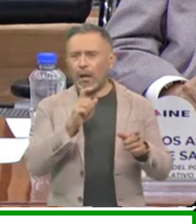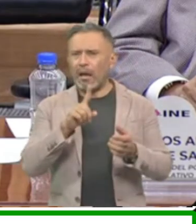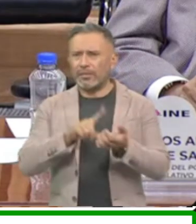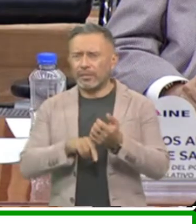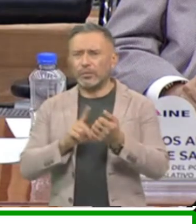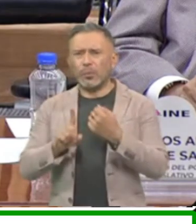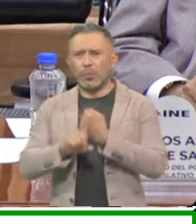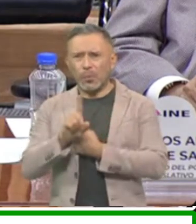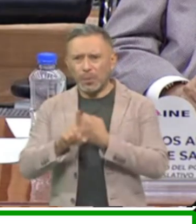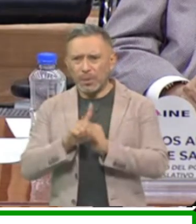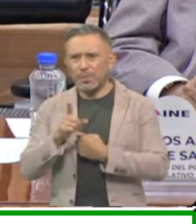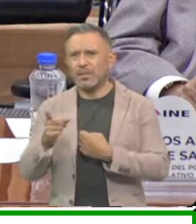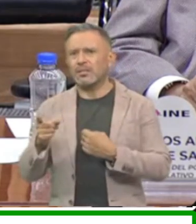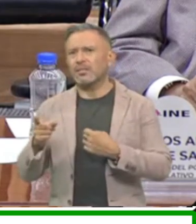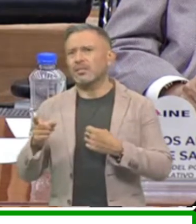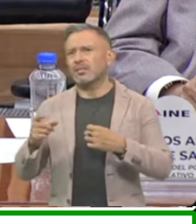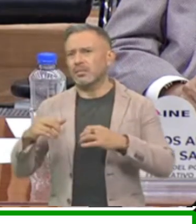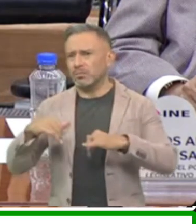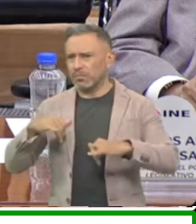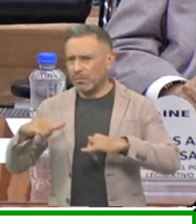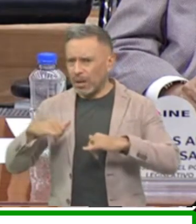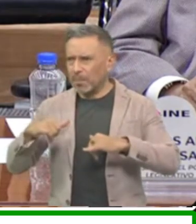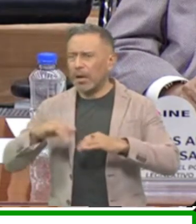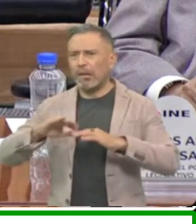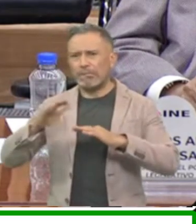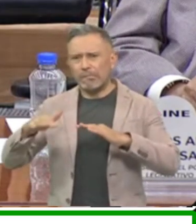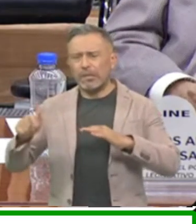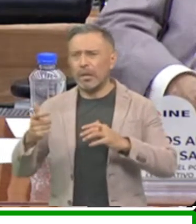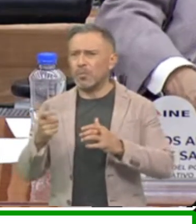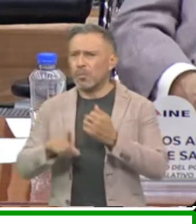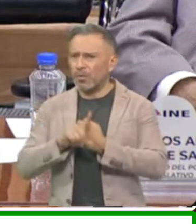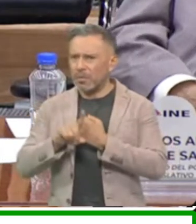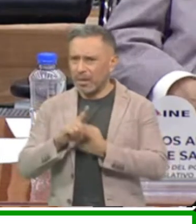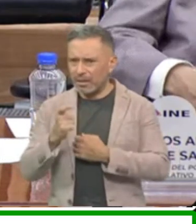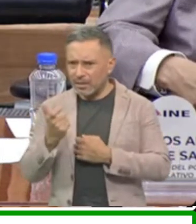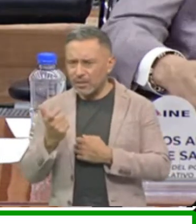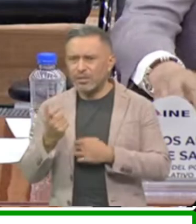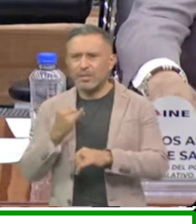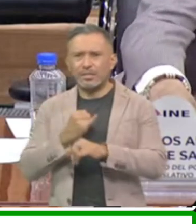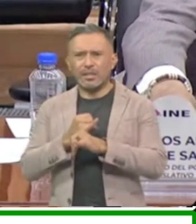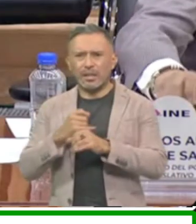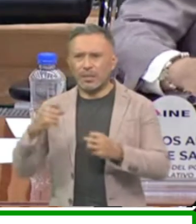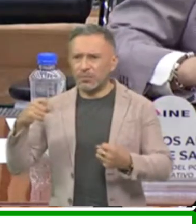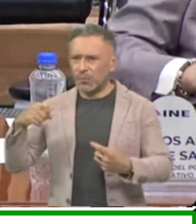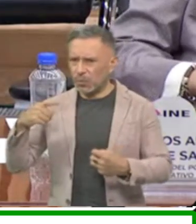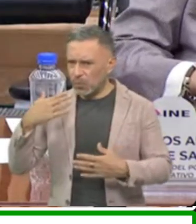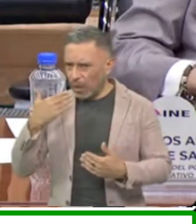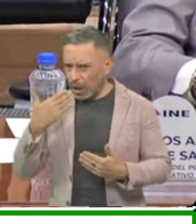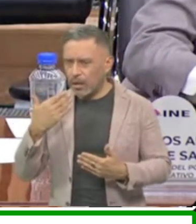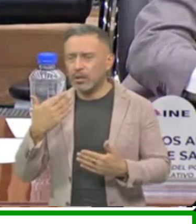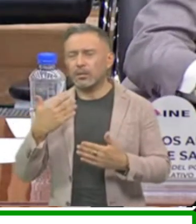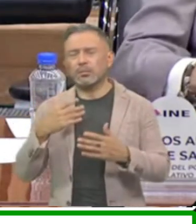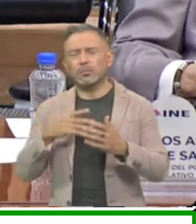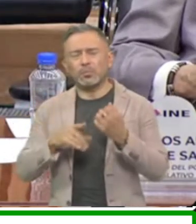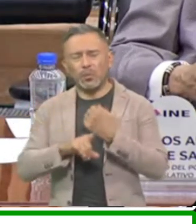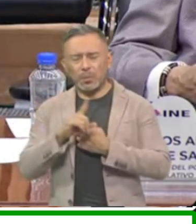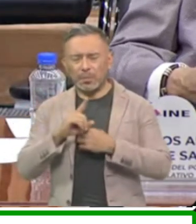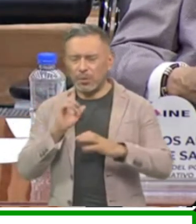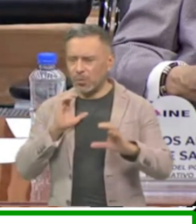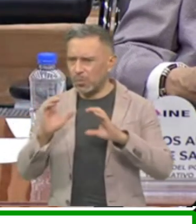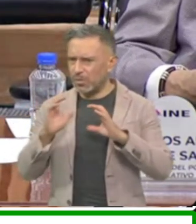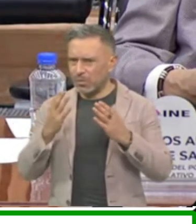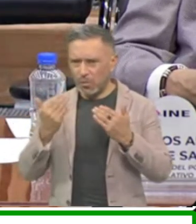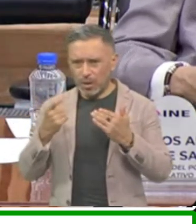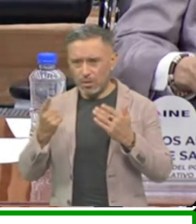divergencias por la orografía, por las condiciones económicas, por la penetración de Internet, por las facilidades y comunicaciones. No